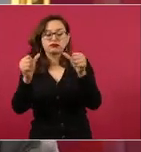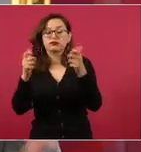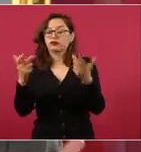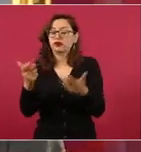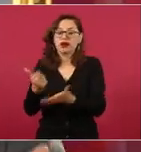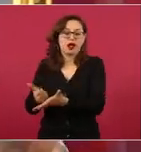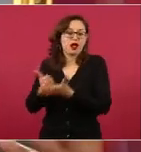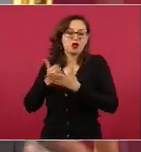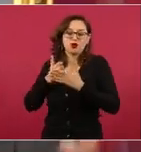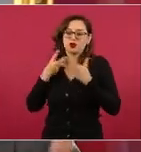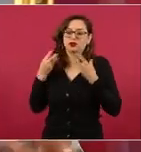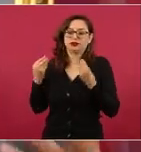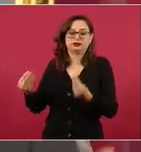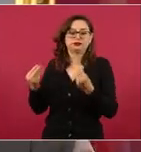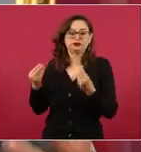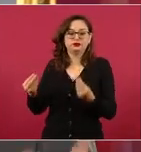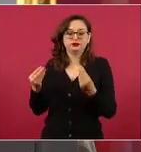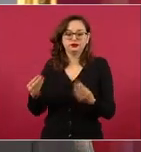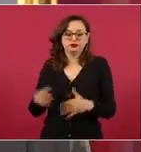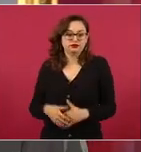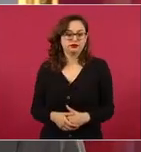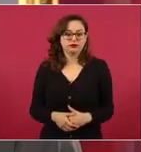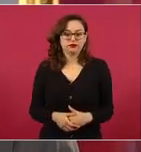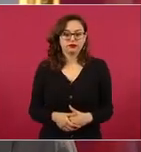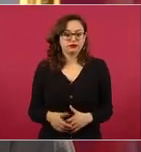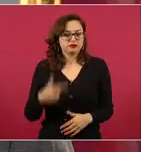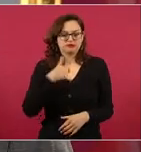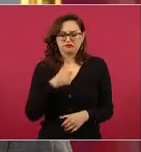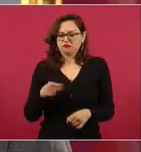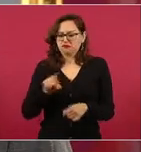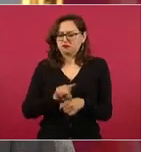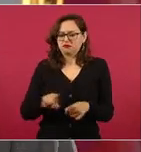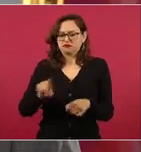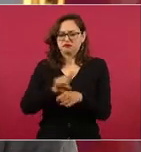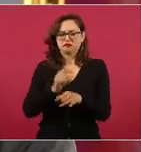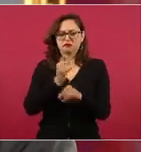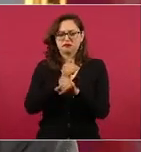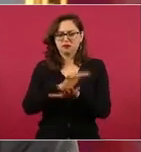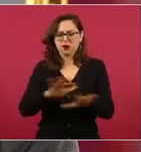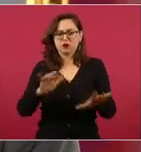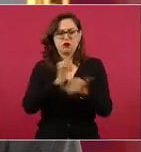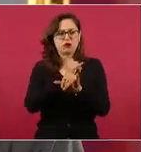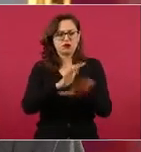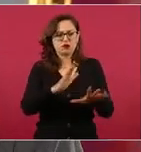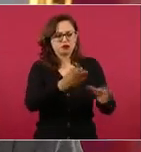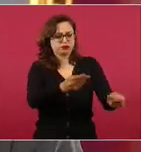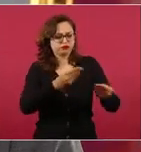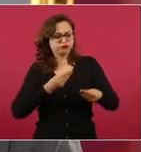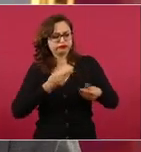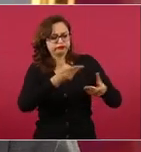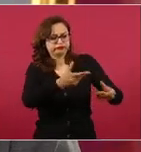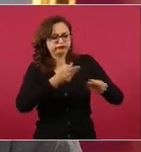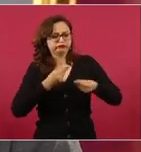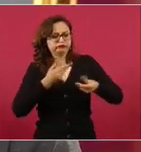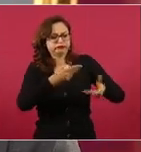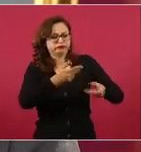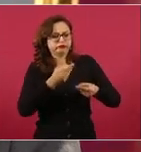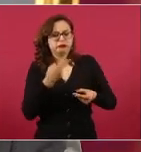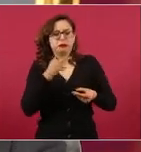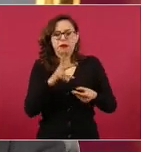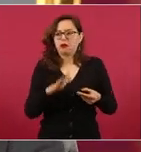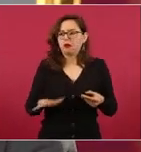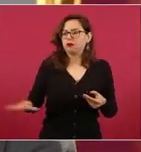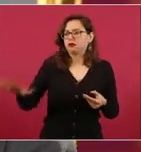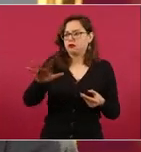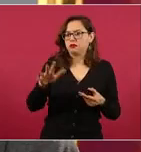mí me informan de todo, pero necesitamos también buenos servidores